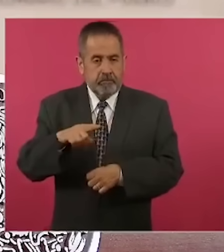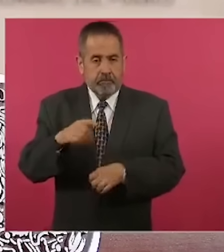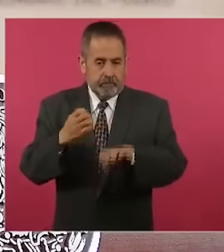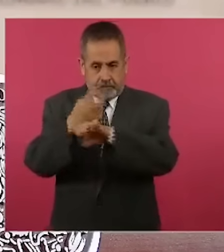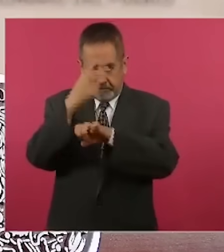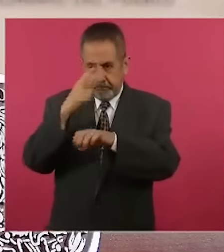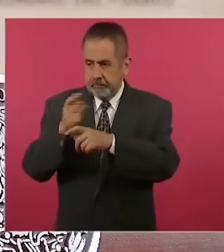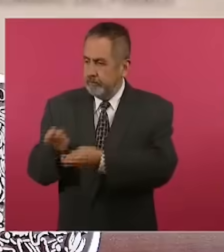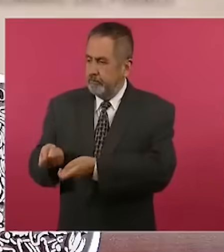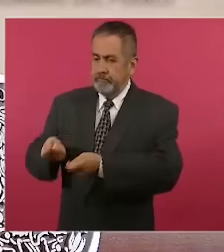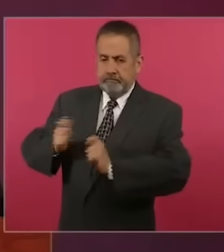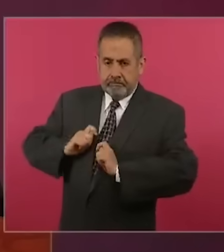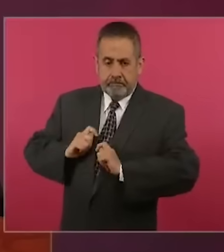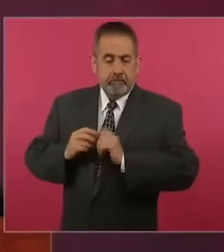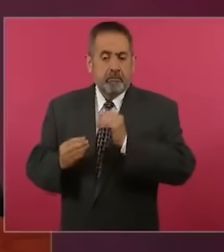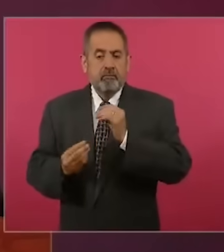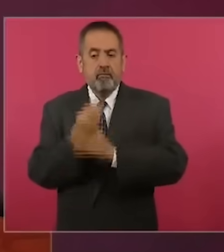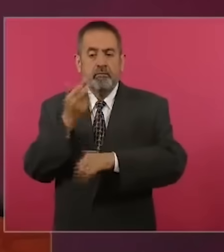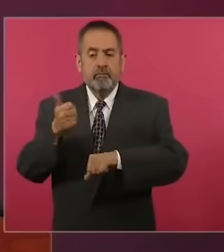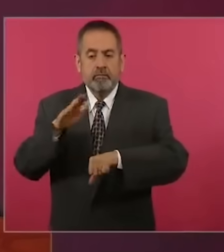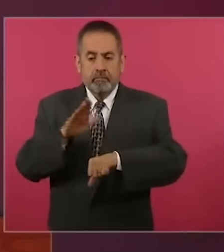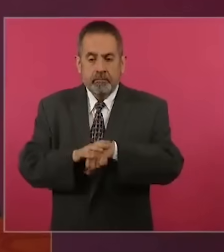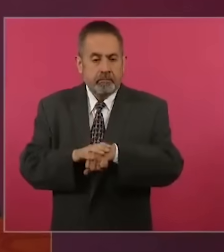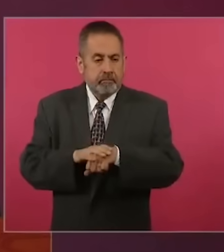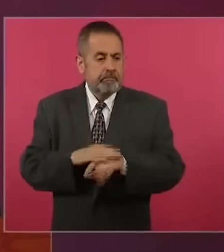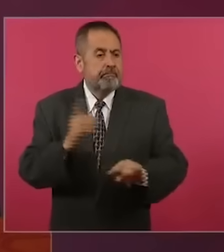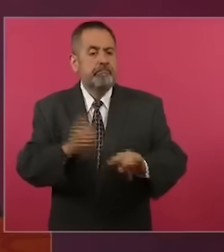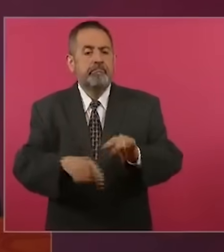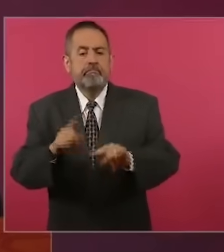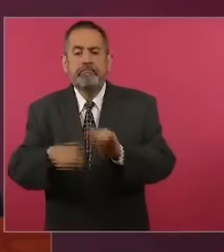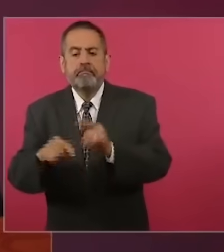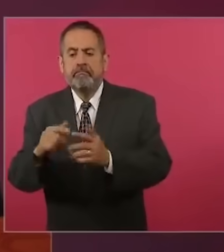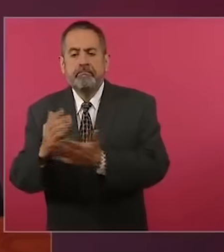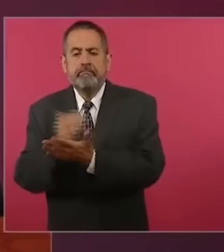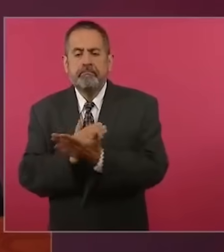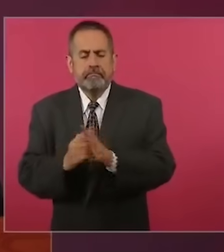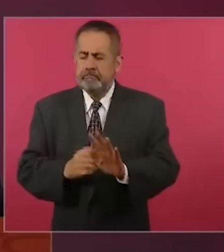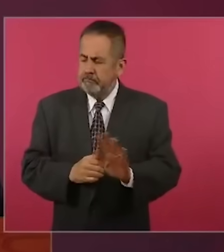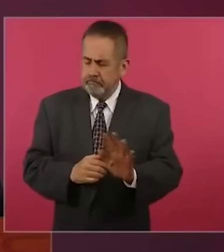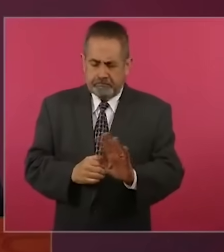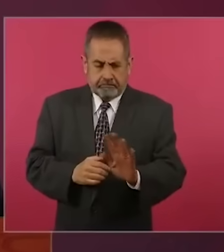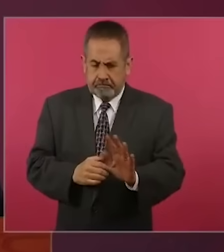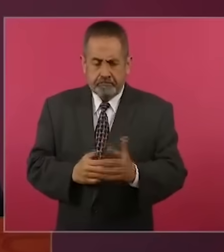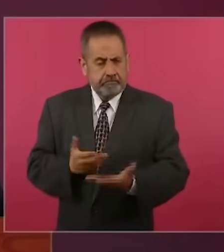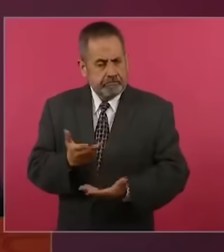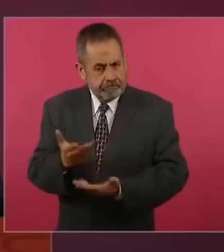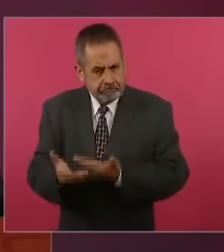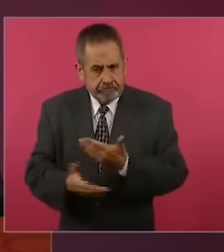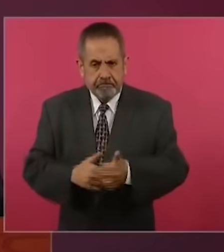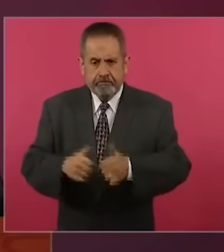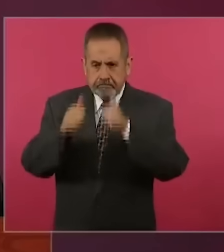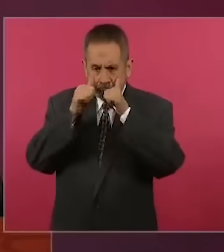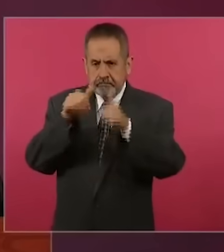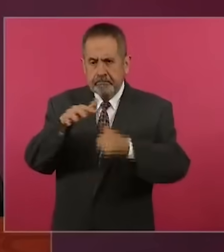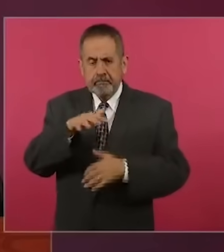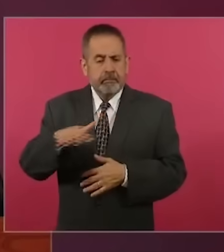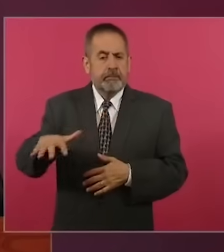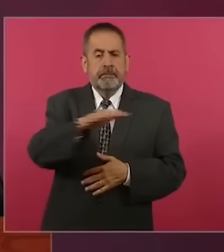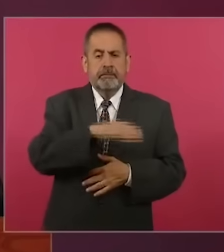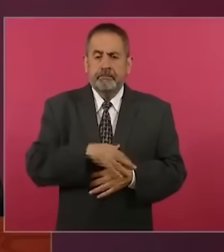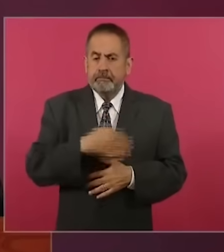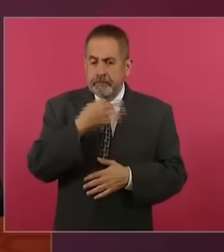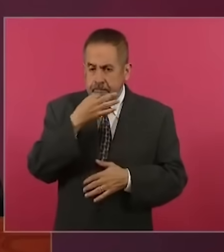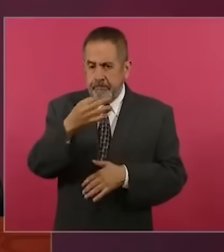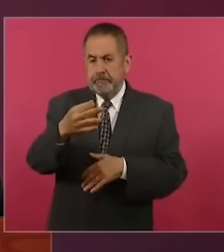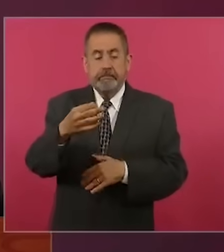esta nueva administración no reduzca lo que es importante, que es el beneficio y que es el servicio a los ciudadanos. Por ello, mexiquenses